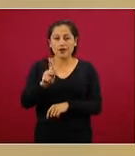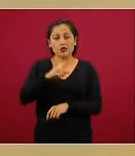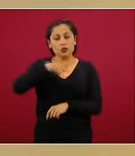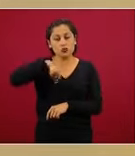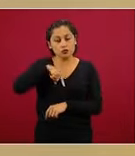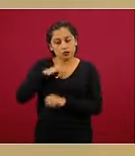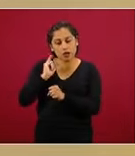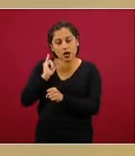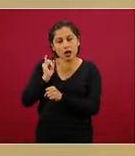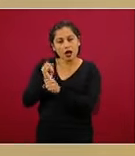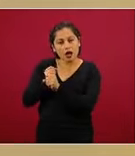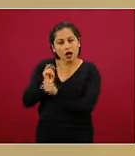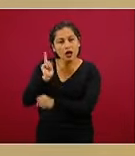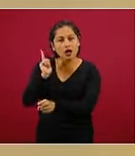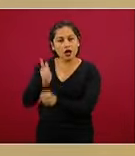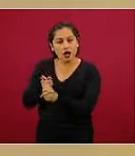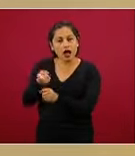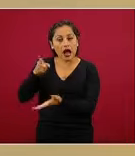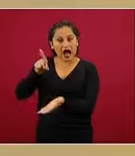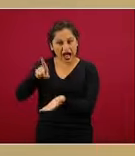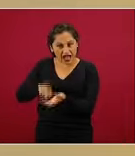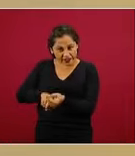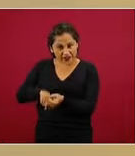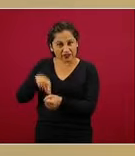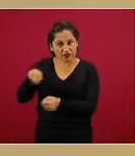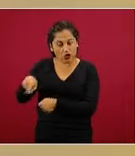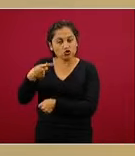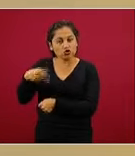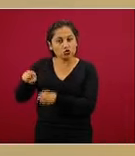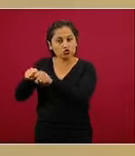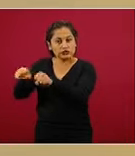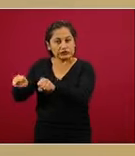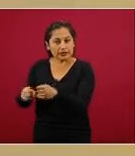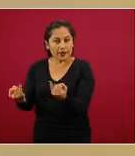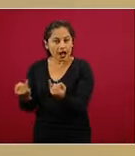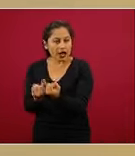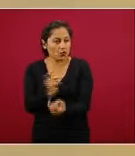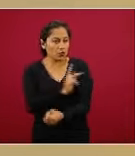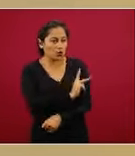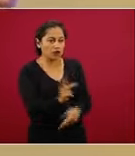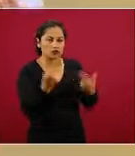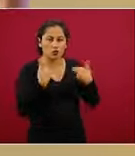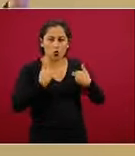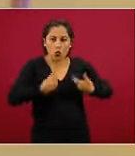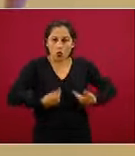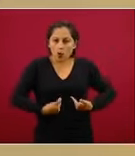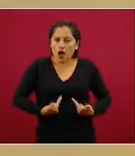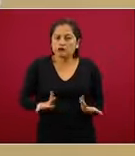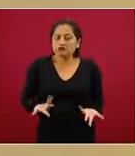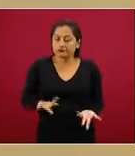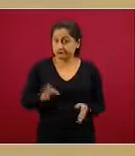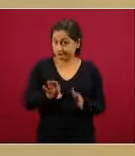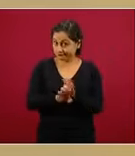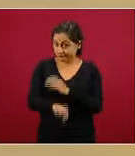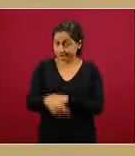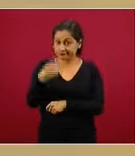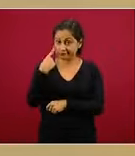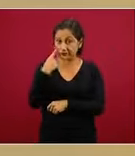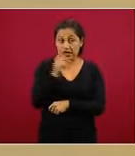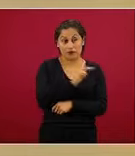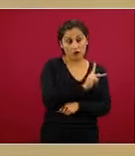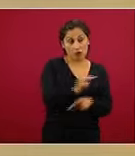el sistema cannabinoide que tenemos todos los seres humanos. Todos desde que nacemos tenemos receptores específicos para